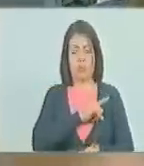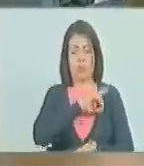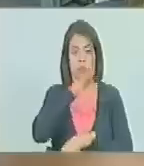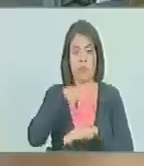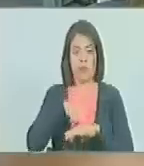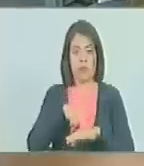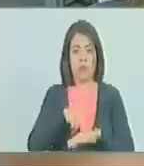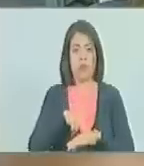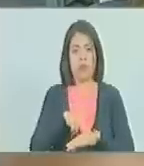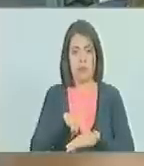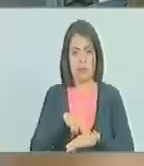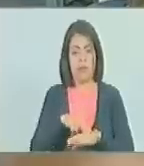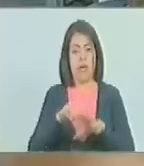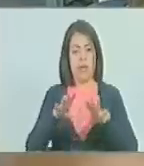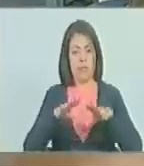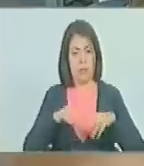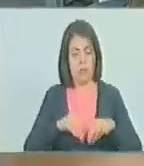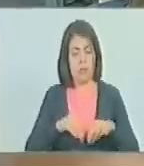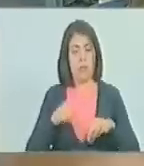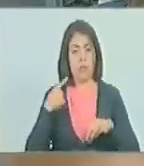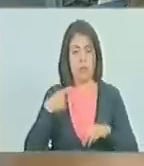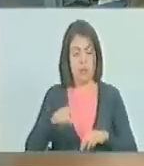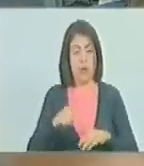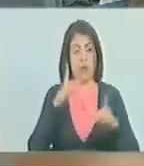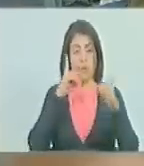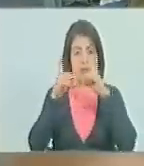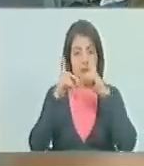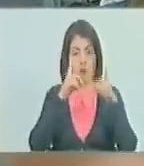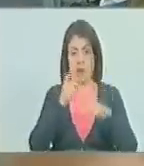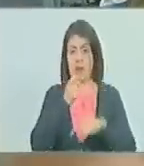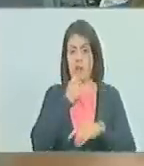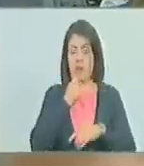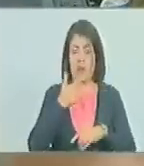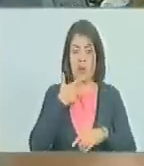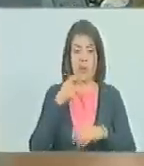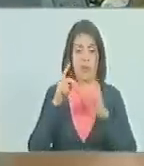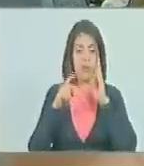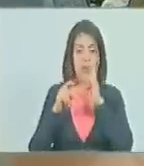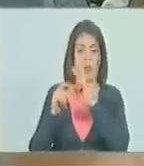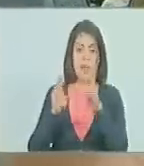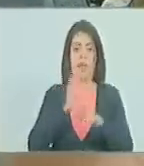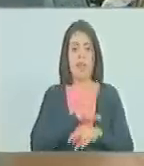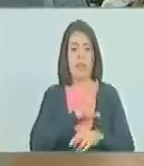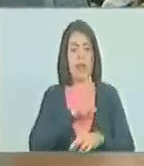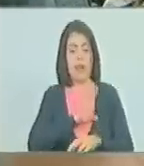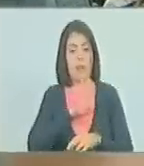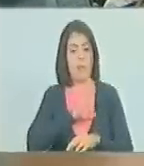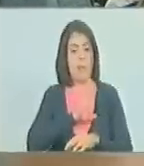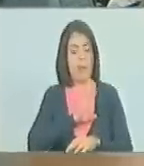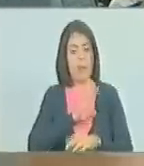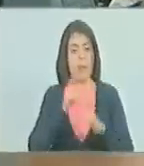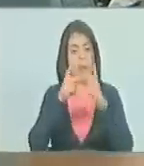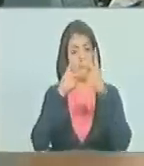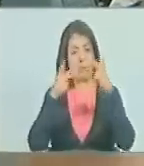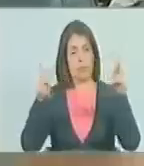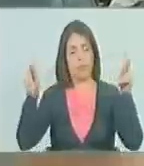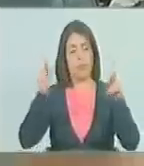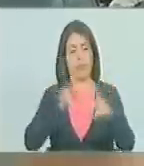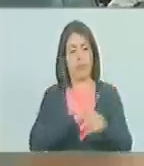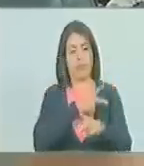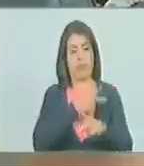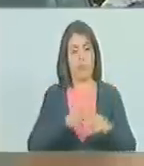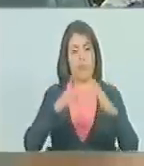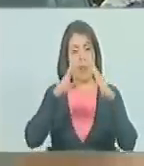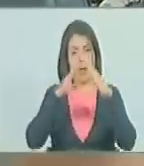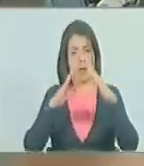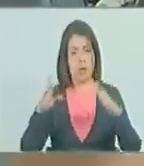nacional. Aceptemos pues que tuvimos un debate hermoso para ver quién era el dueño del verso de un poema, La casa